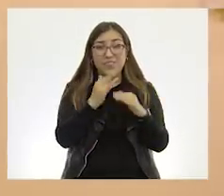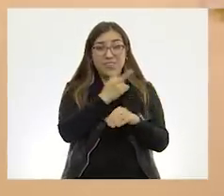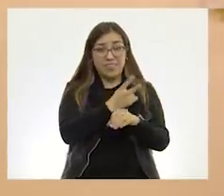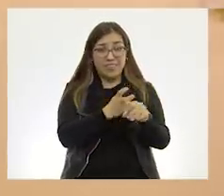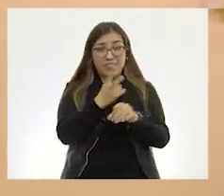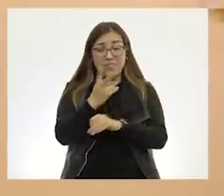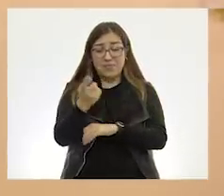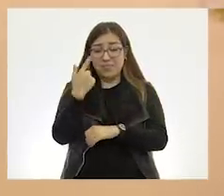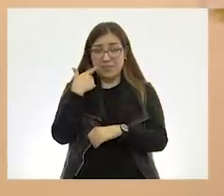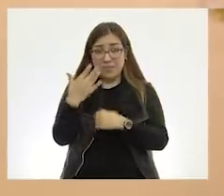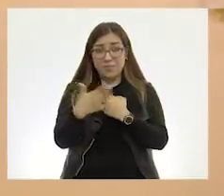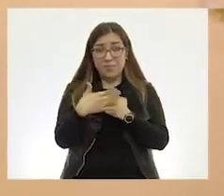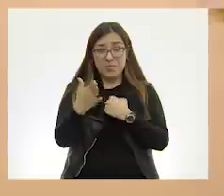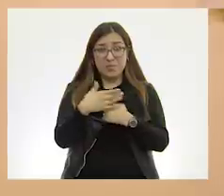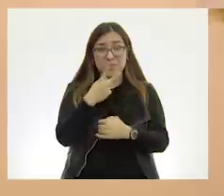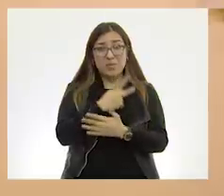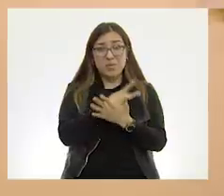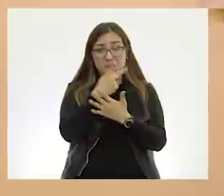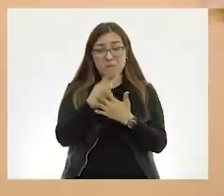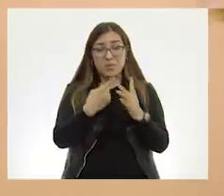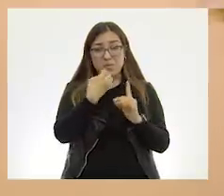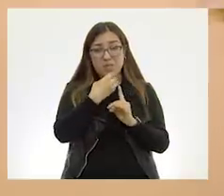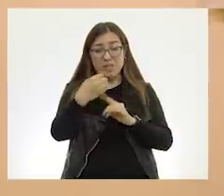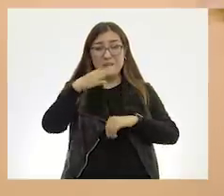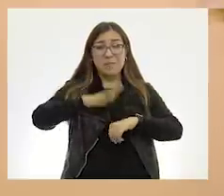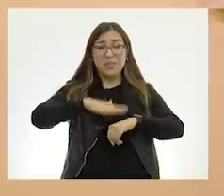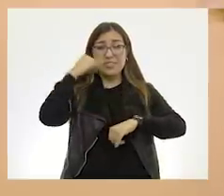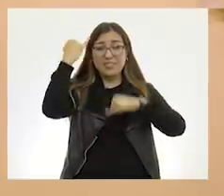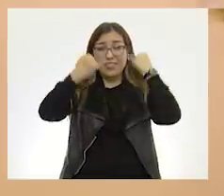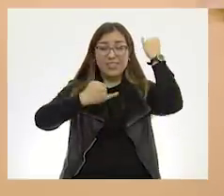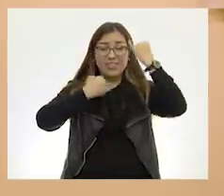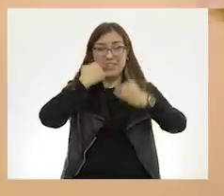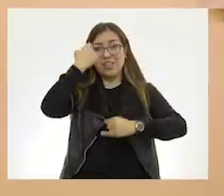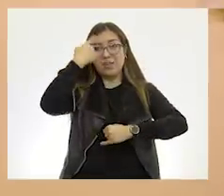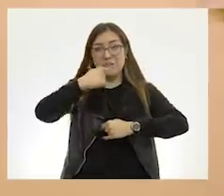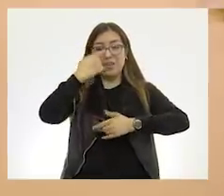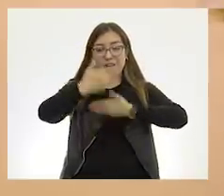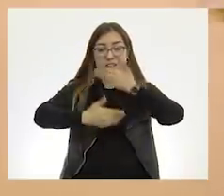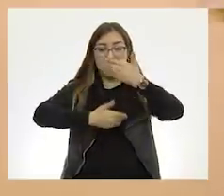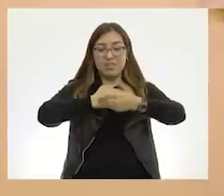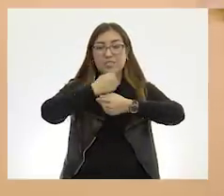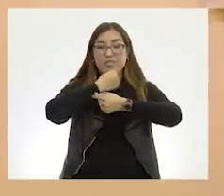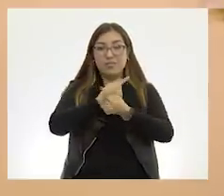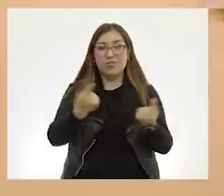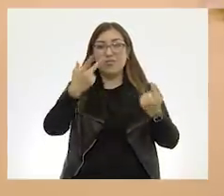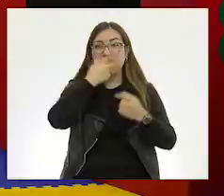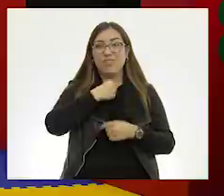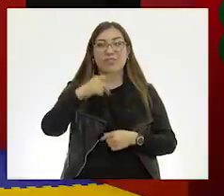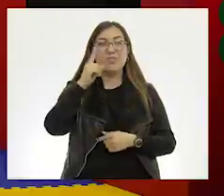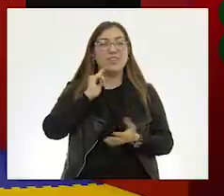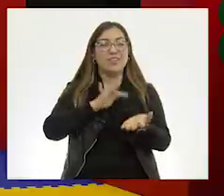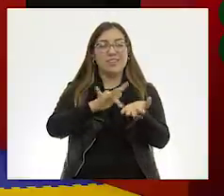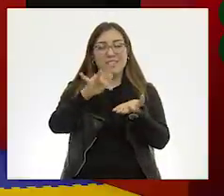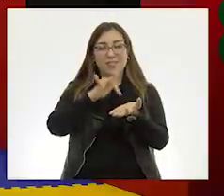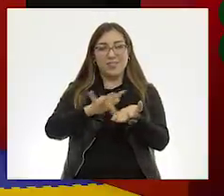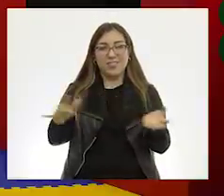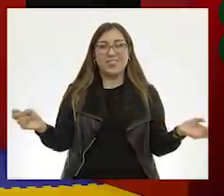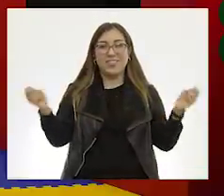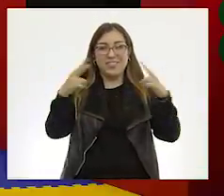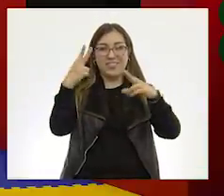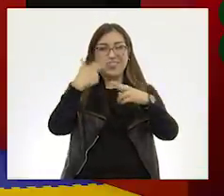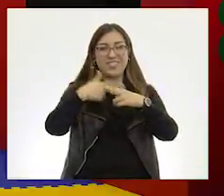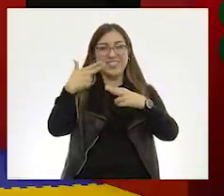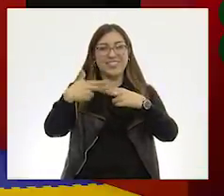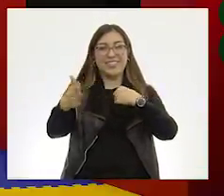siguientes programas, ya que tendremos más ideas para seguir apoyando el desarrollo de las niñas y los niños. ¡Hasta la